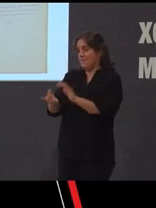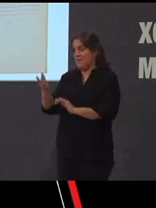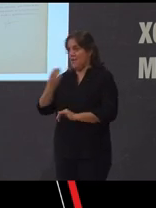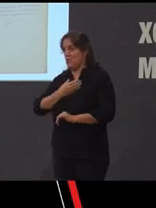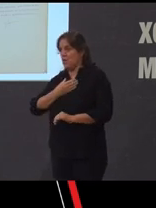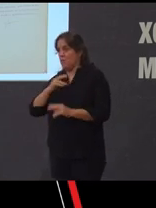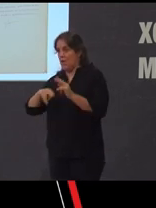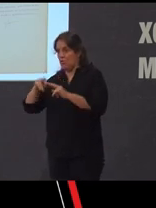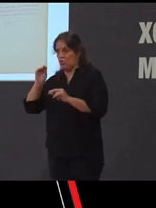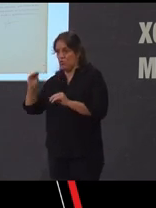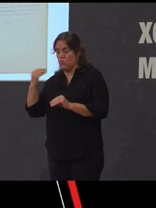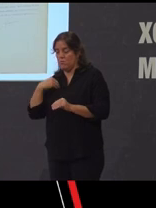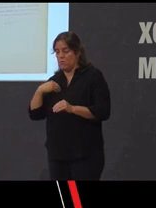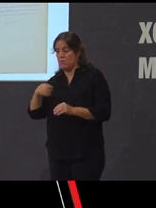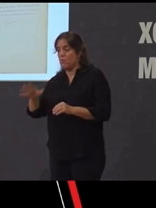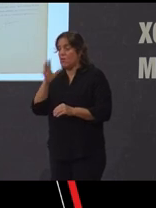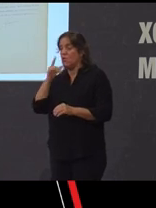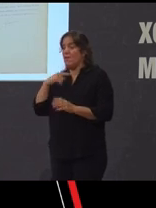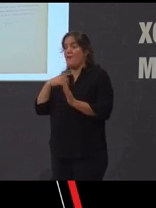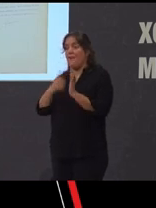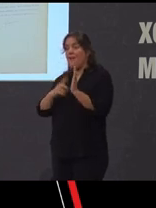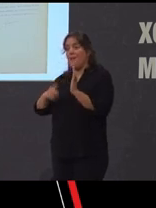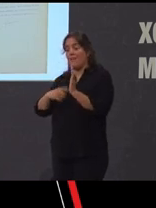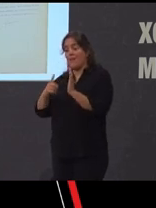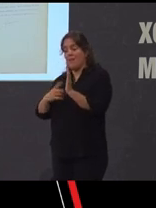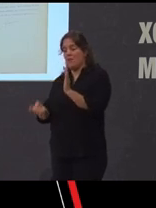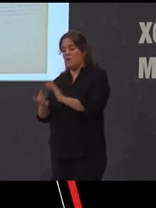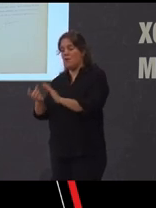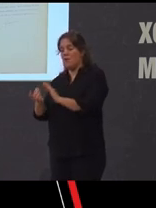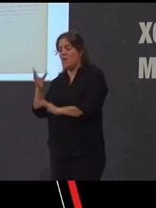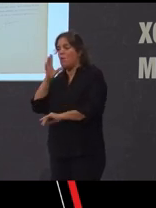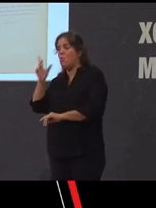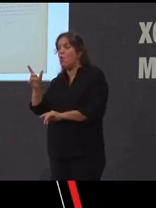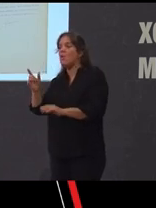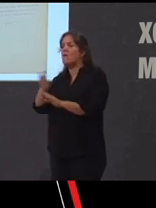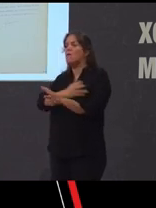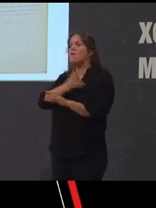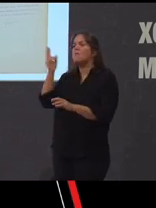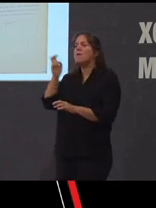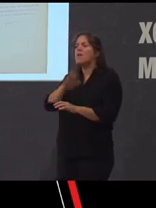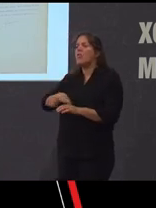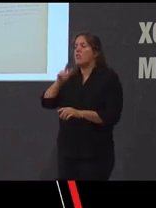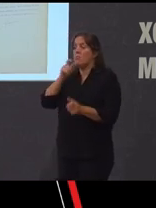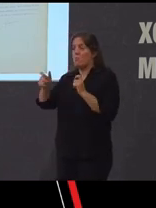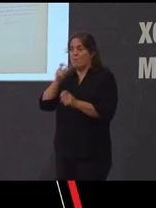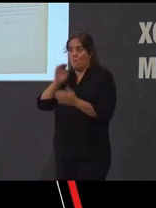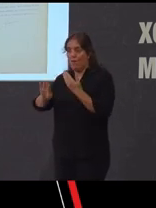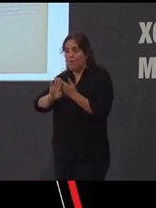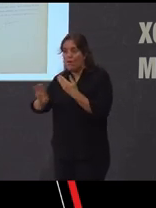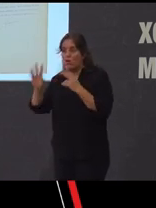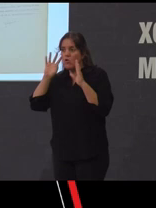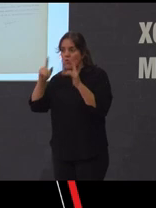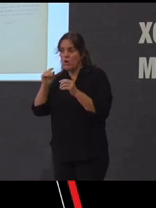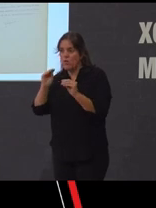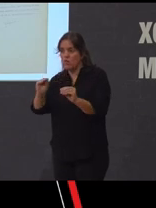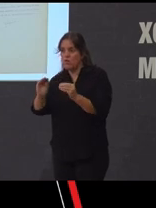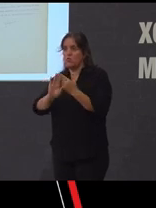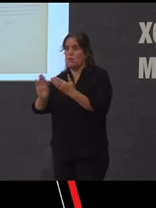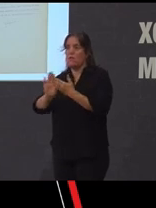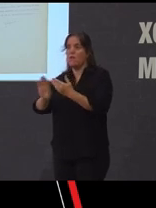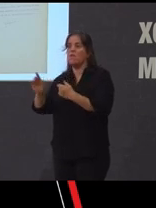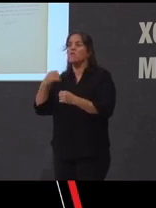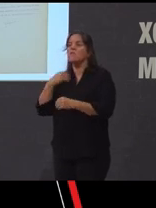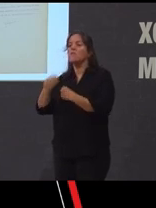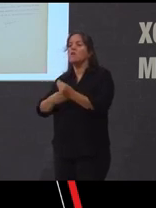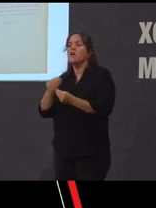vai creando a raíz das protestas e a raíz do esforzo dos veciños, porque isto supoñía un esforzo económico moi importante para as comunidades,